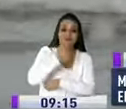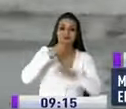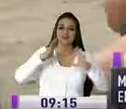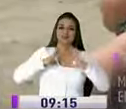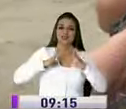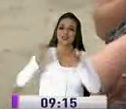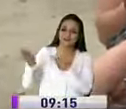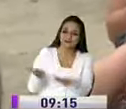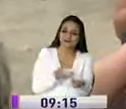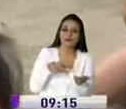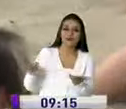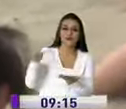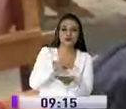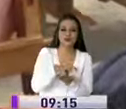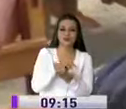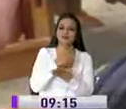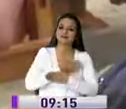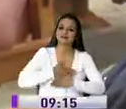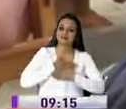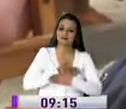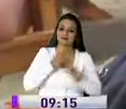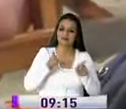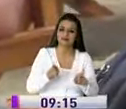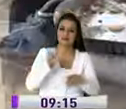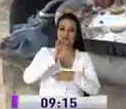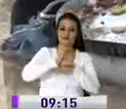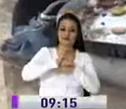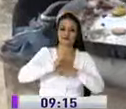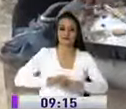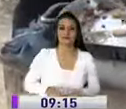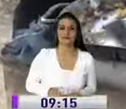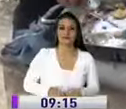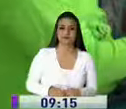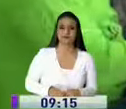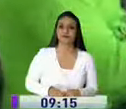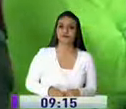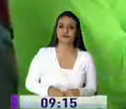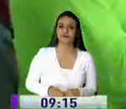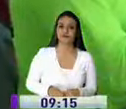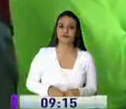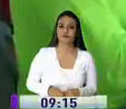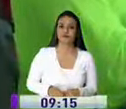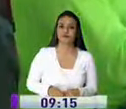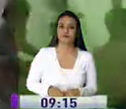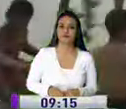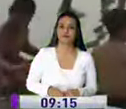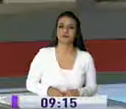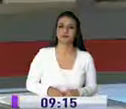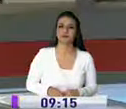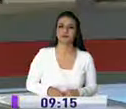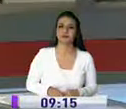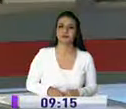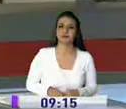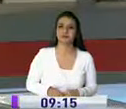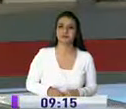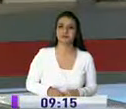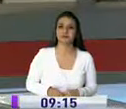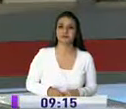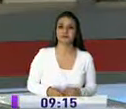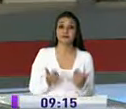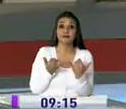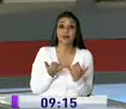a los turistas de todas partes del país. Desde la provincia de Santa Elena, informó Darwin Villao. Bueno, ya que estamos